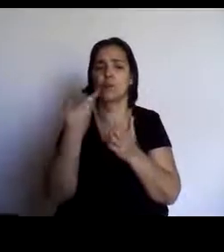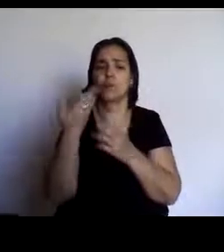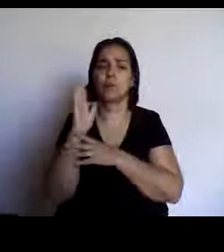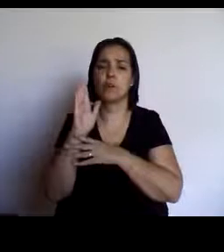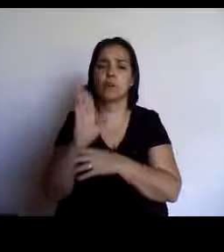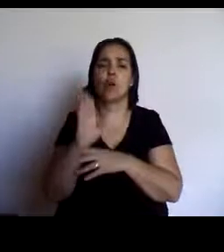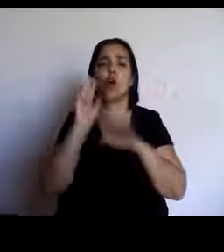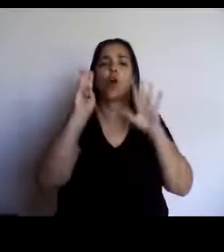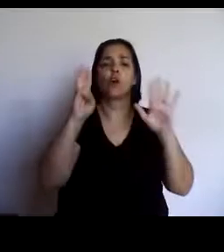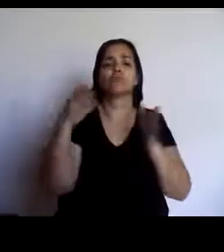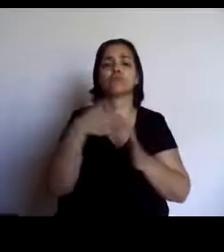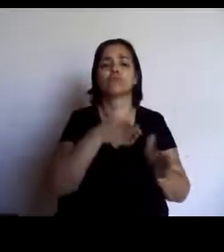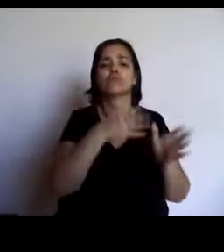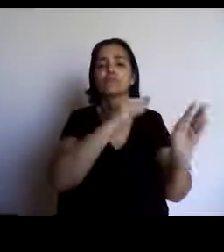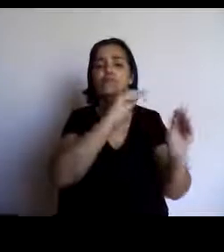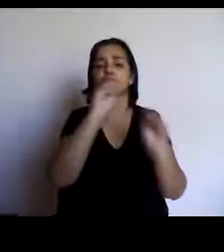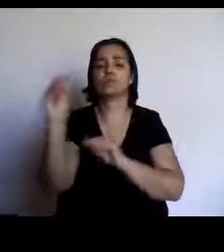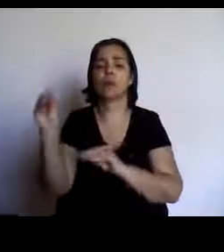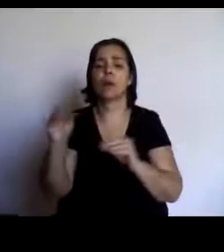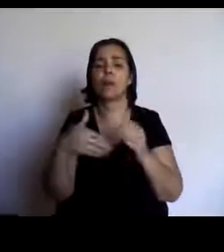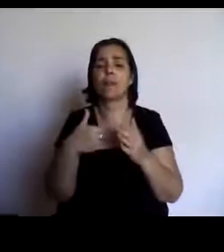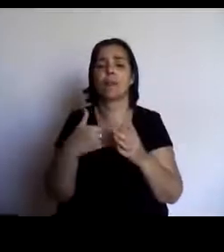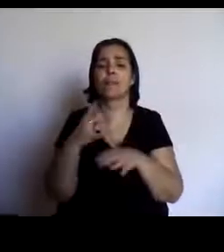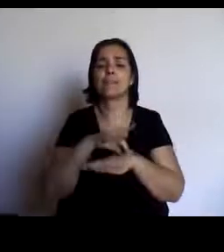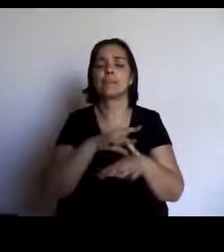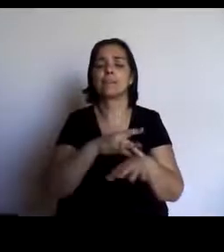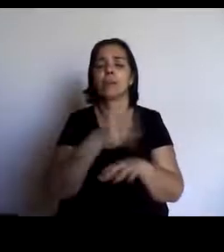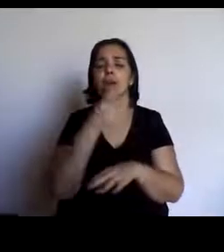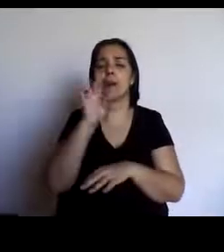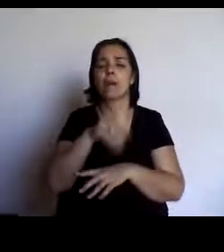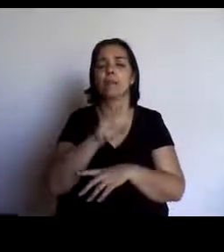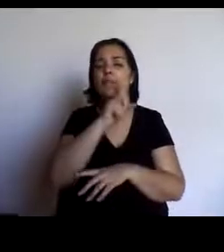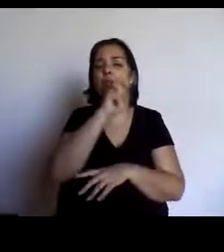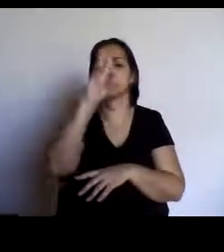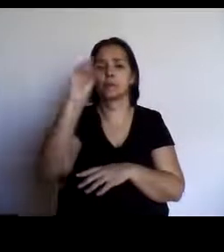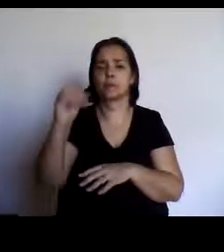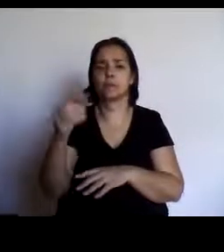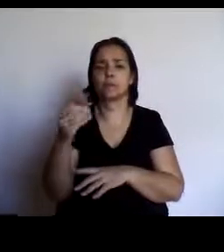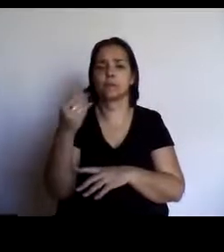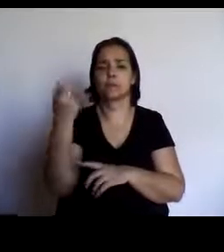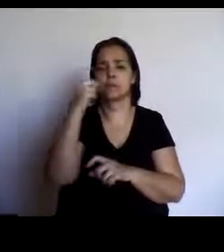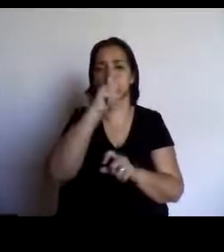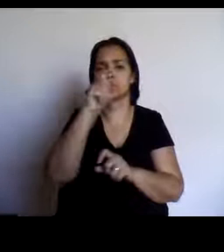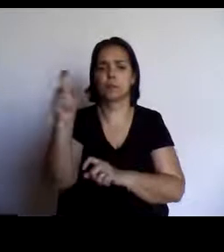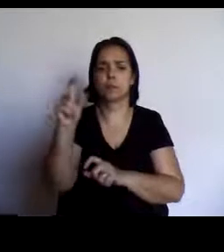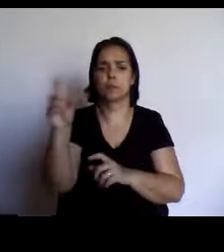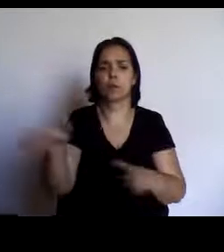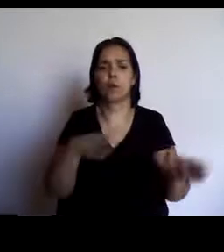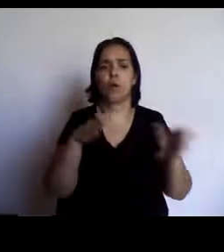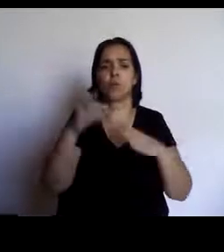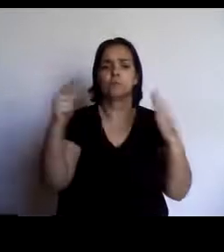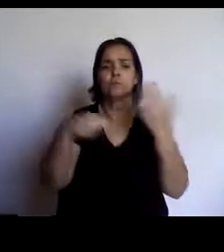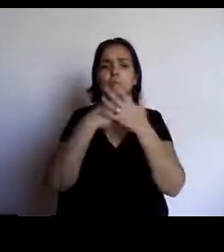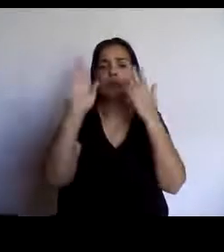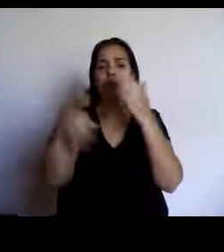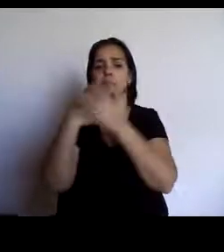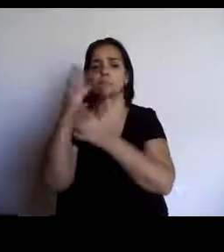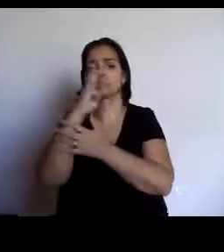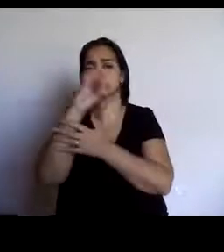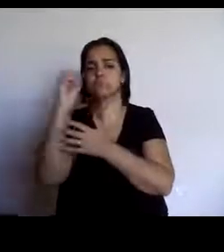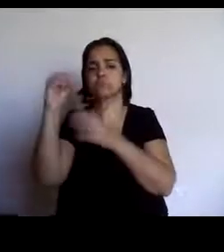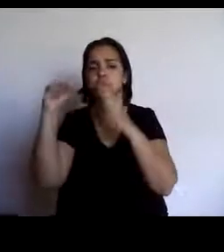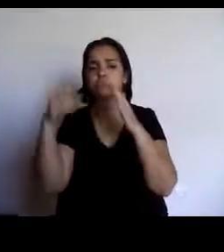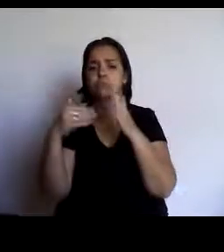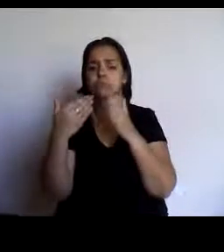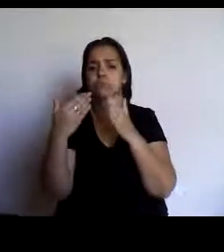itinerarios formativos dirigidos a 120 alumnos, igual que en el anterior, para jóvenes de entre 16 y 30 años, igualmente no ocupados ni integrados